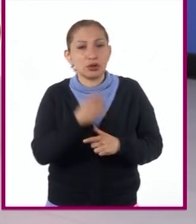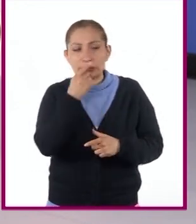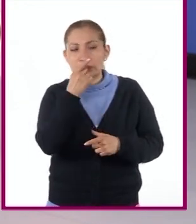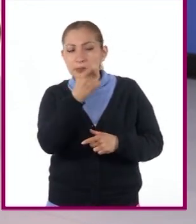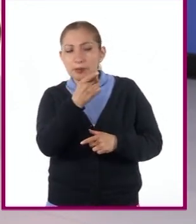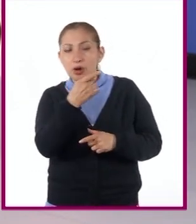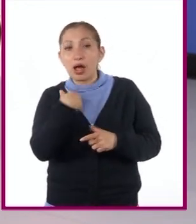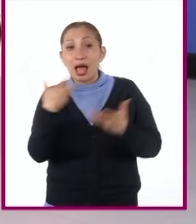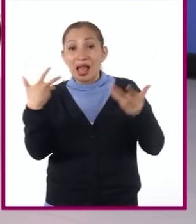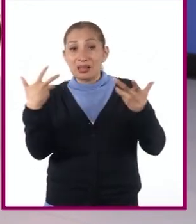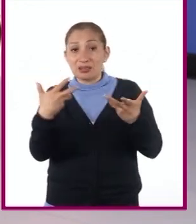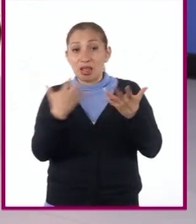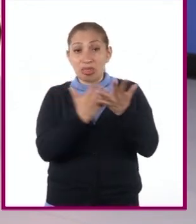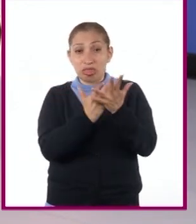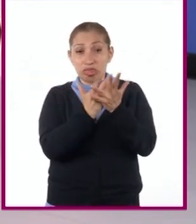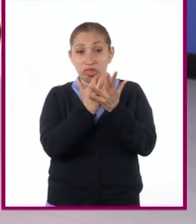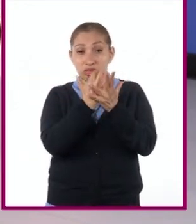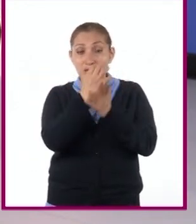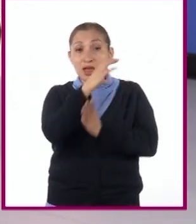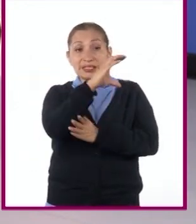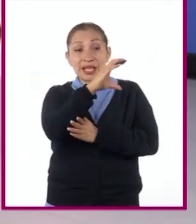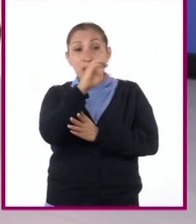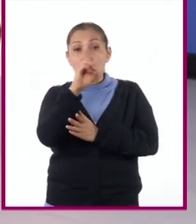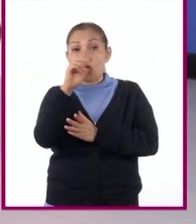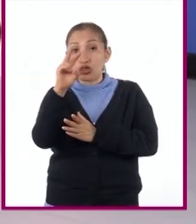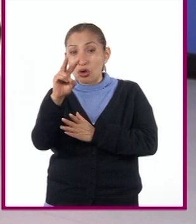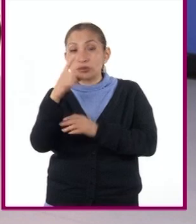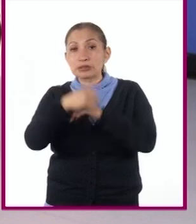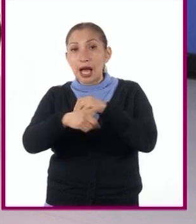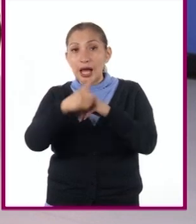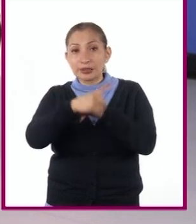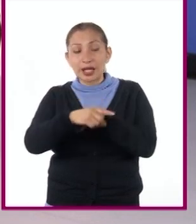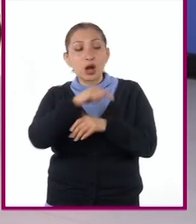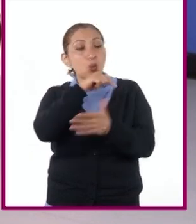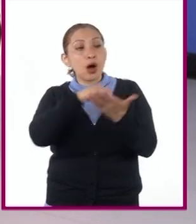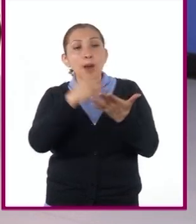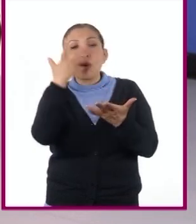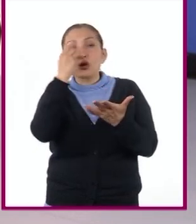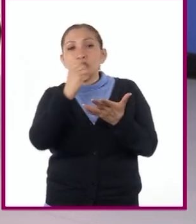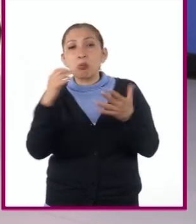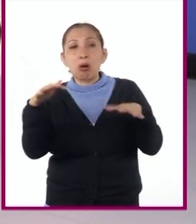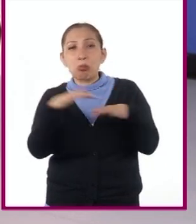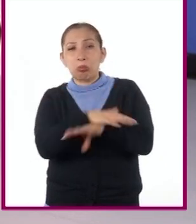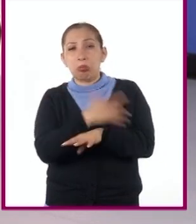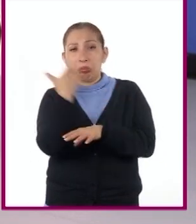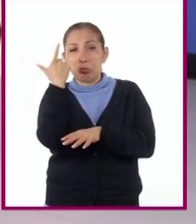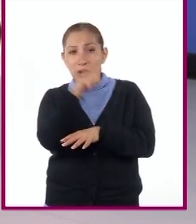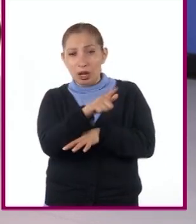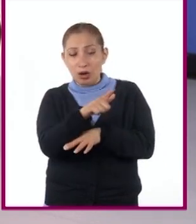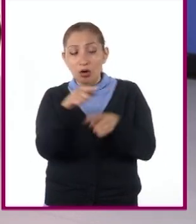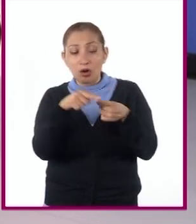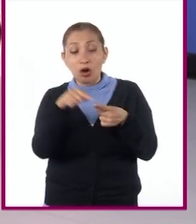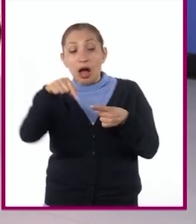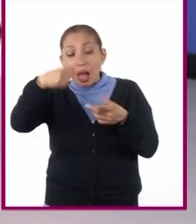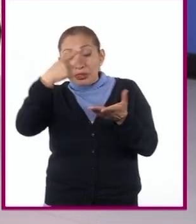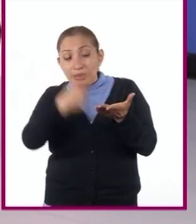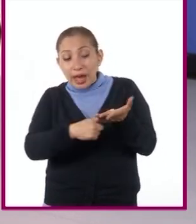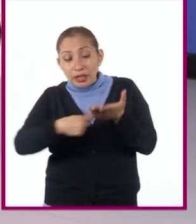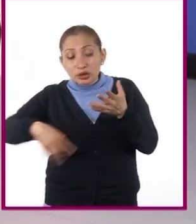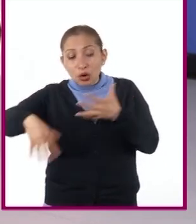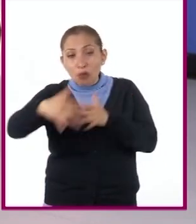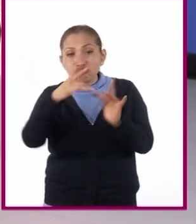concluir que la producción excesiva de CO2 afecta la estética de nuestros ecosistemas. Su dinámica en